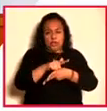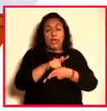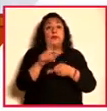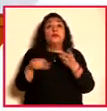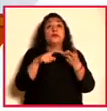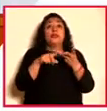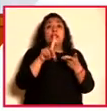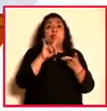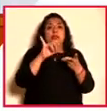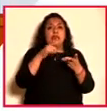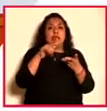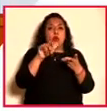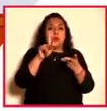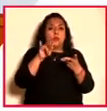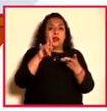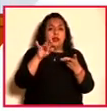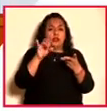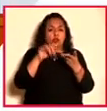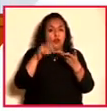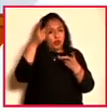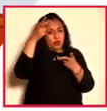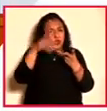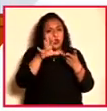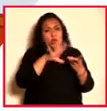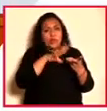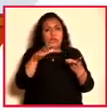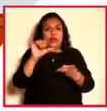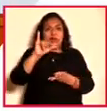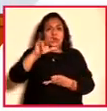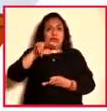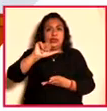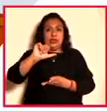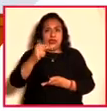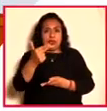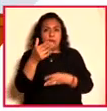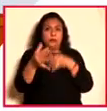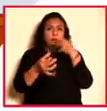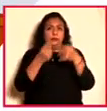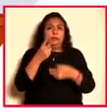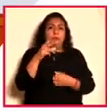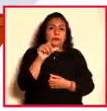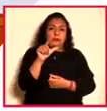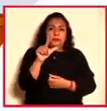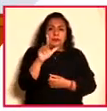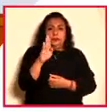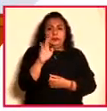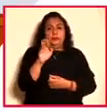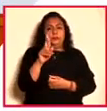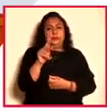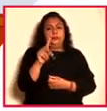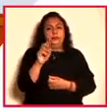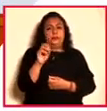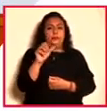Diego Prieto Hernández, director general del INAH. Noticias 22, Alberto Aranda.